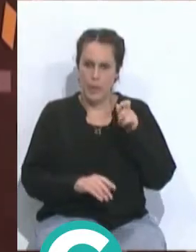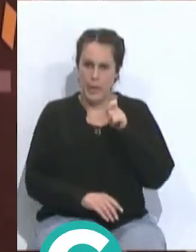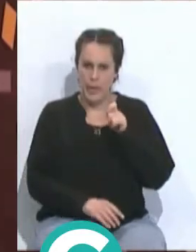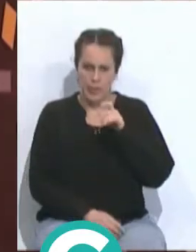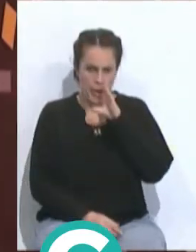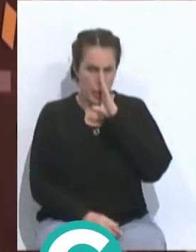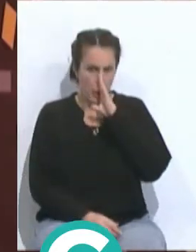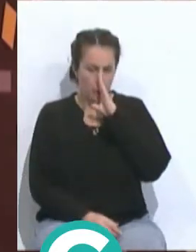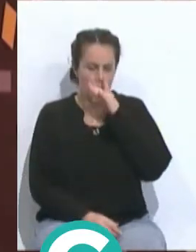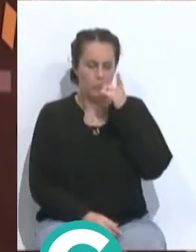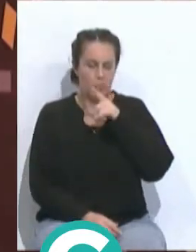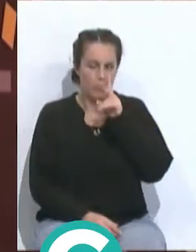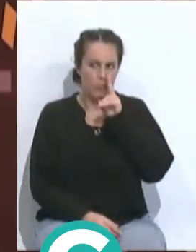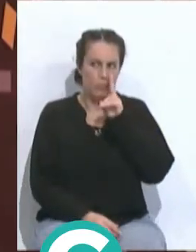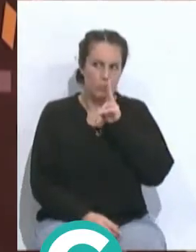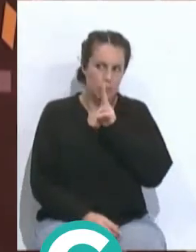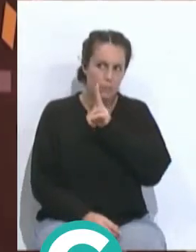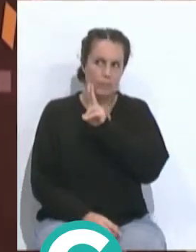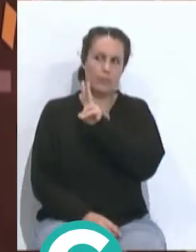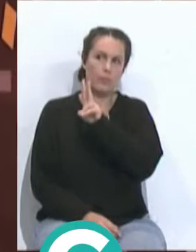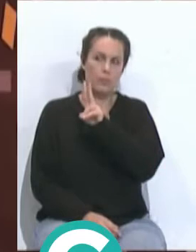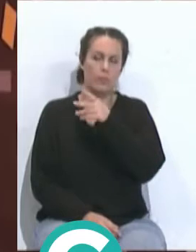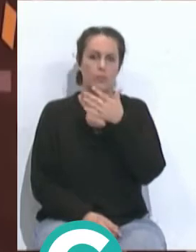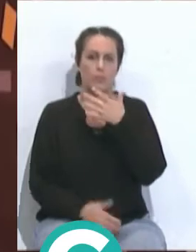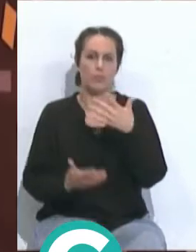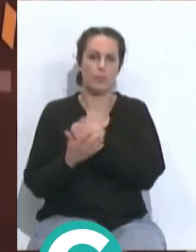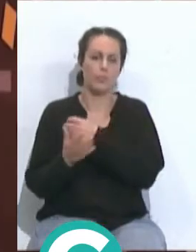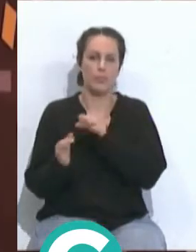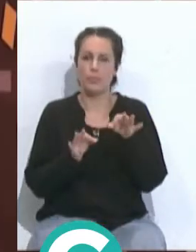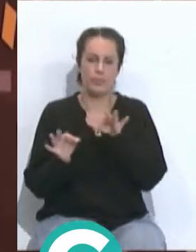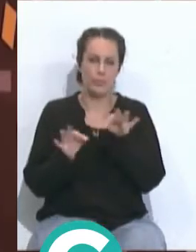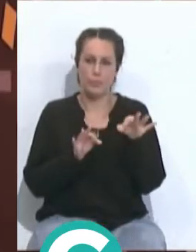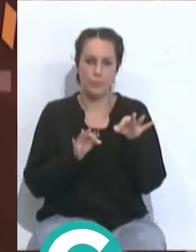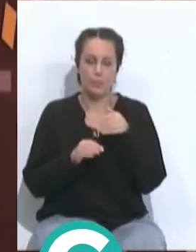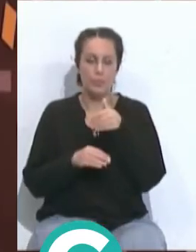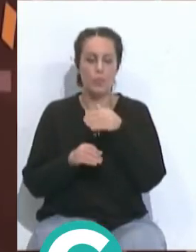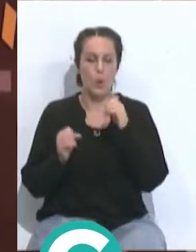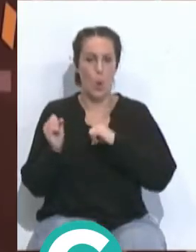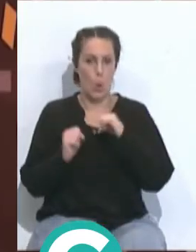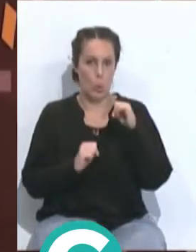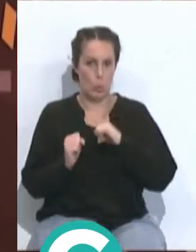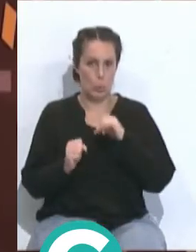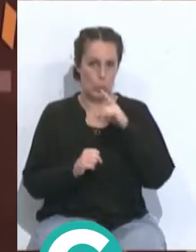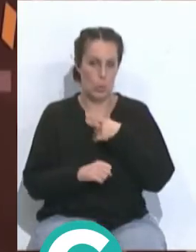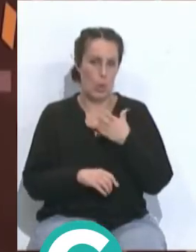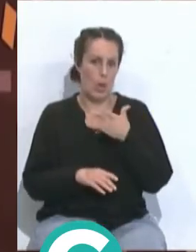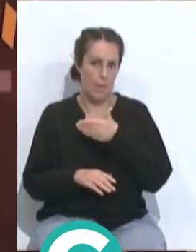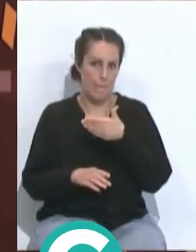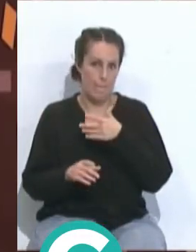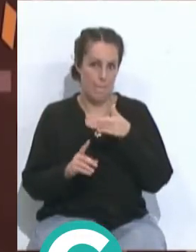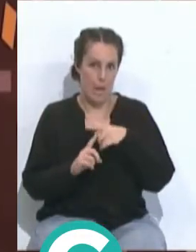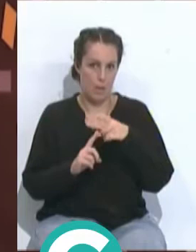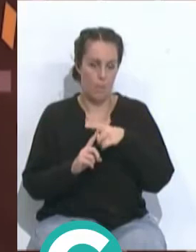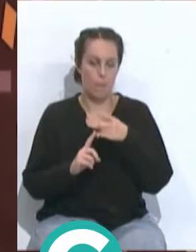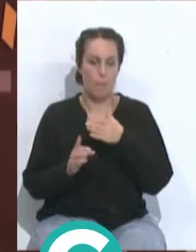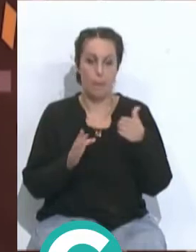febrero y a la vez con la mirada puesta, evidentemente, en todo lo que son los preparativos del concurso de mayo. En pleno periodo